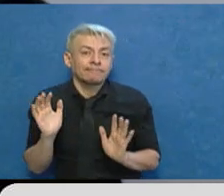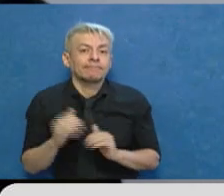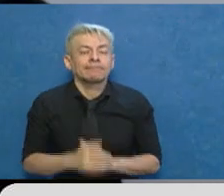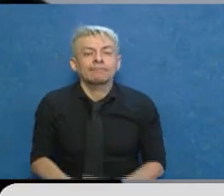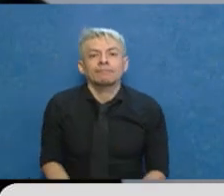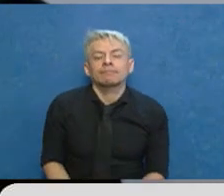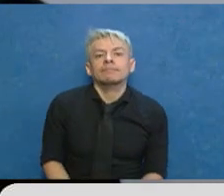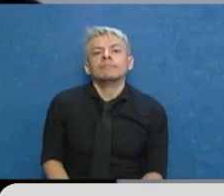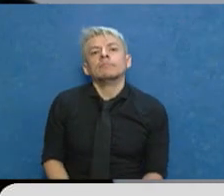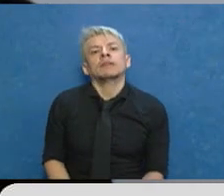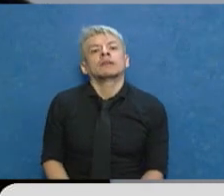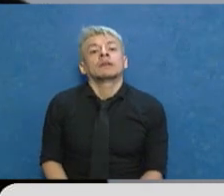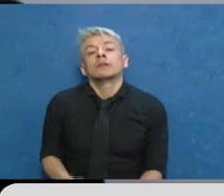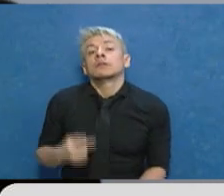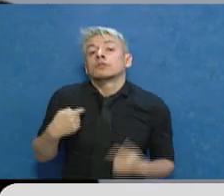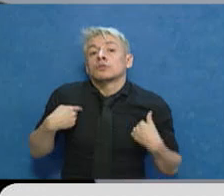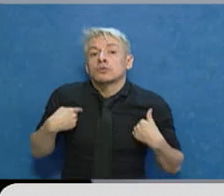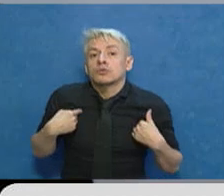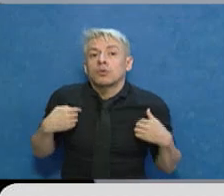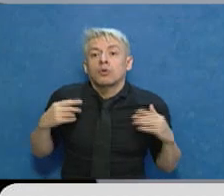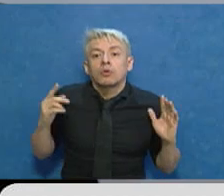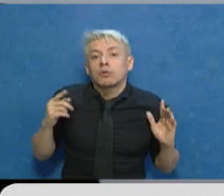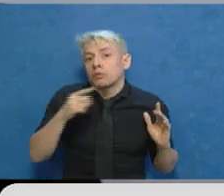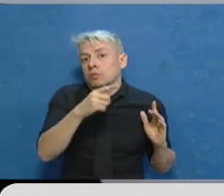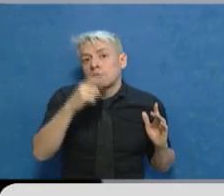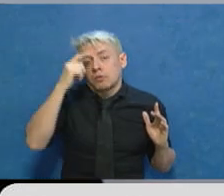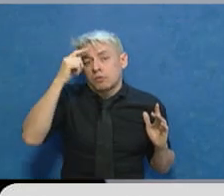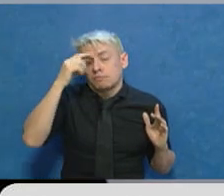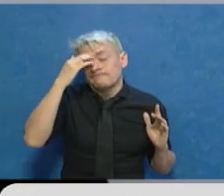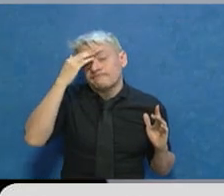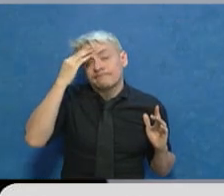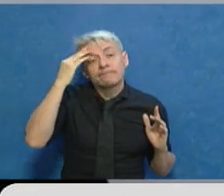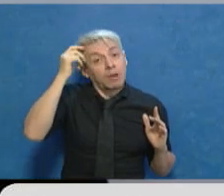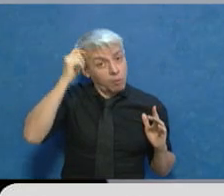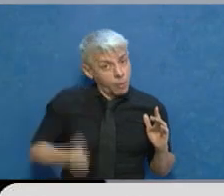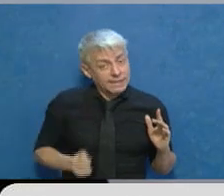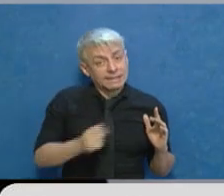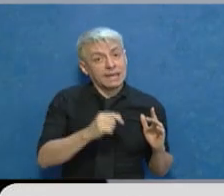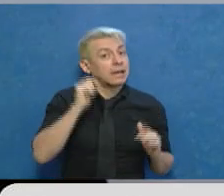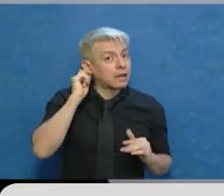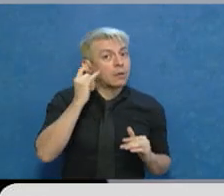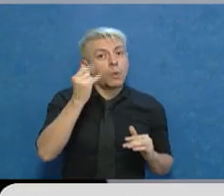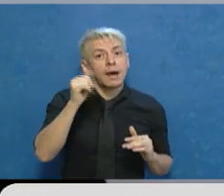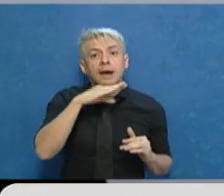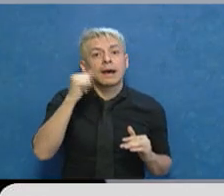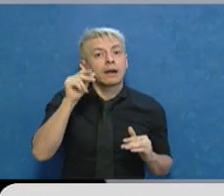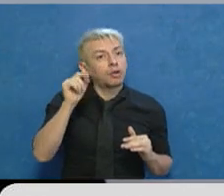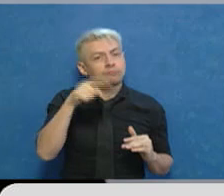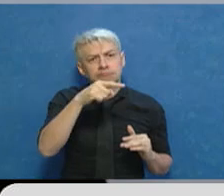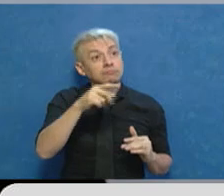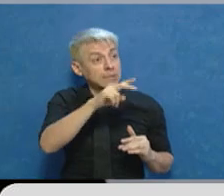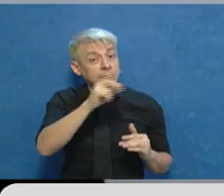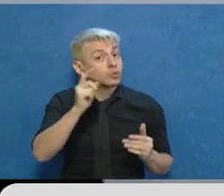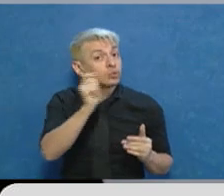Ahora, respeto absolutamente la sentencia de la doctora Guajardo porque sé de la